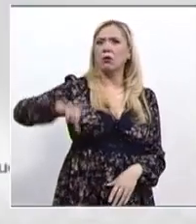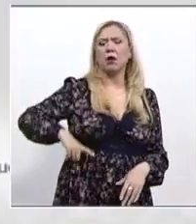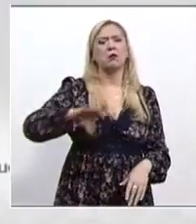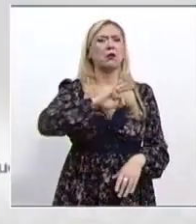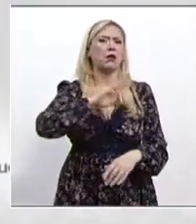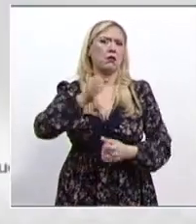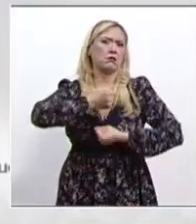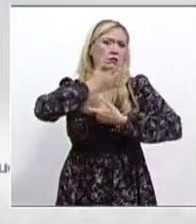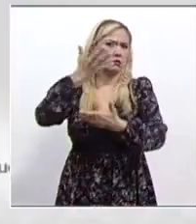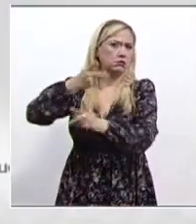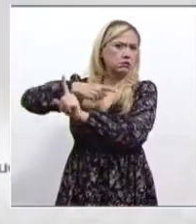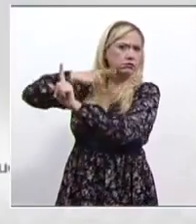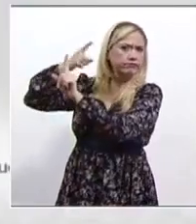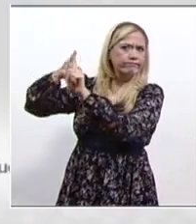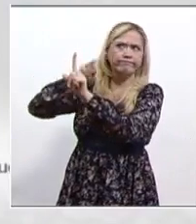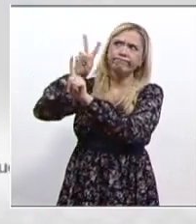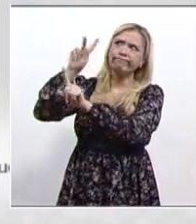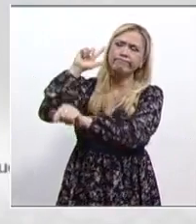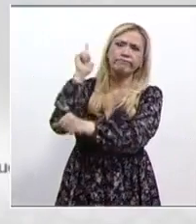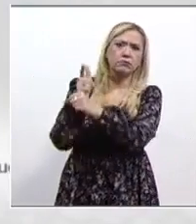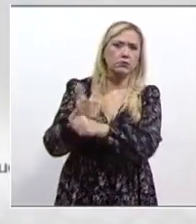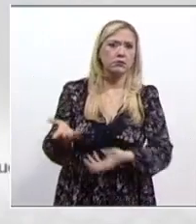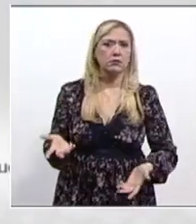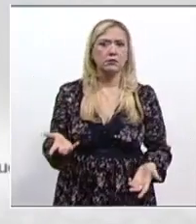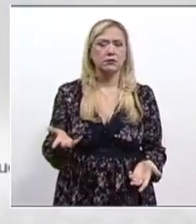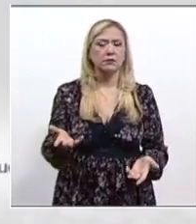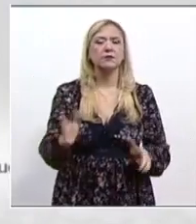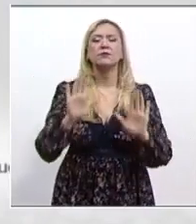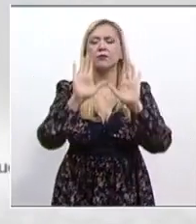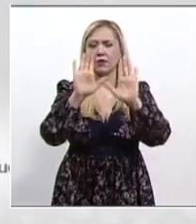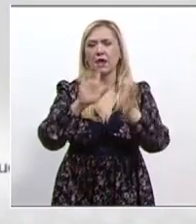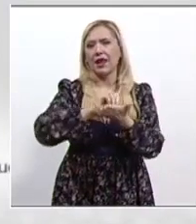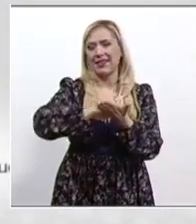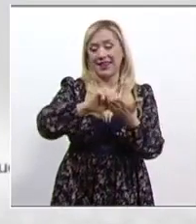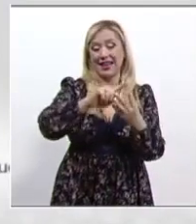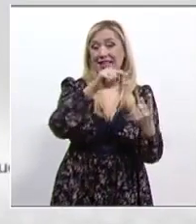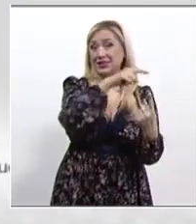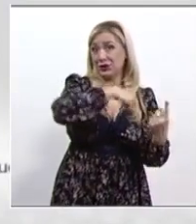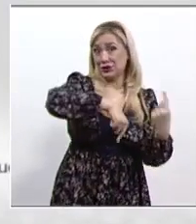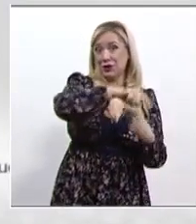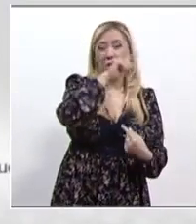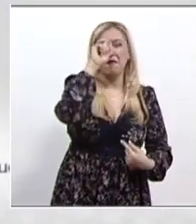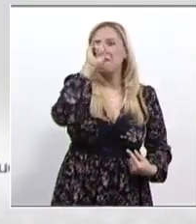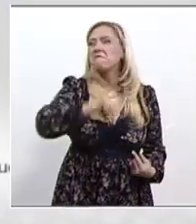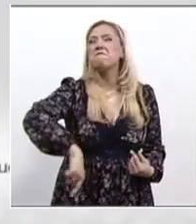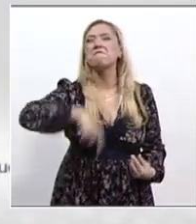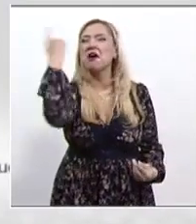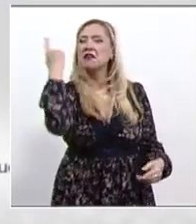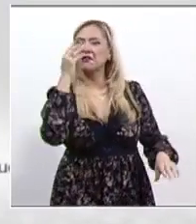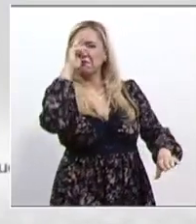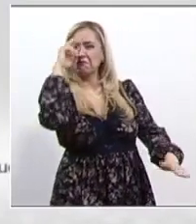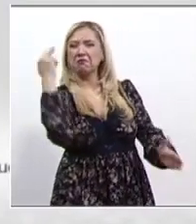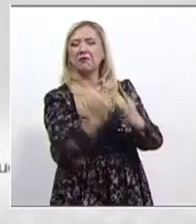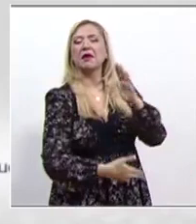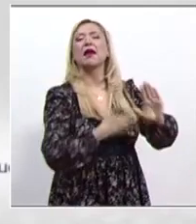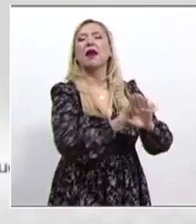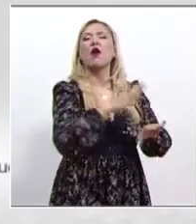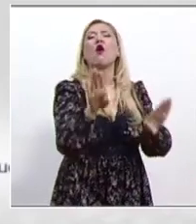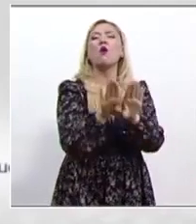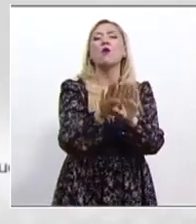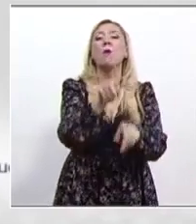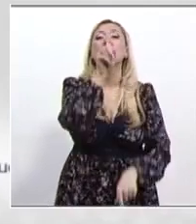Sí, la manera más fácil de violar otros derechos es sacrificar la libertad de expresión, donde se silencian todas las